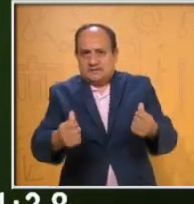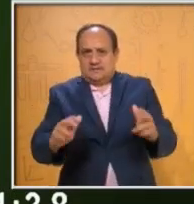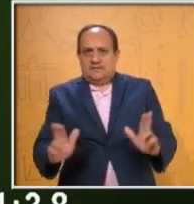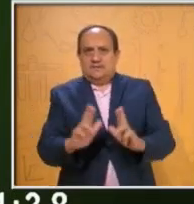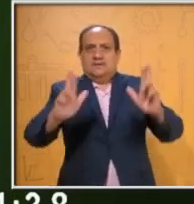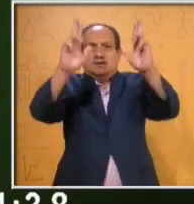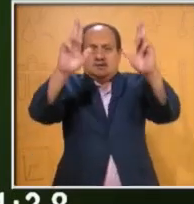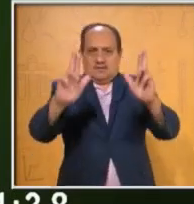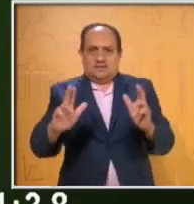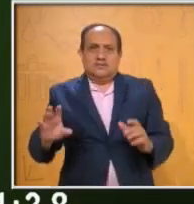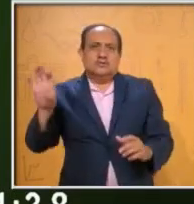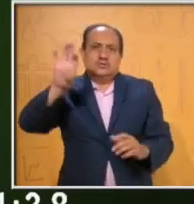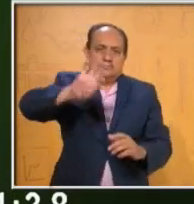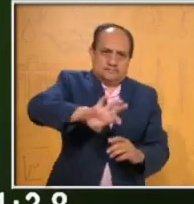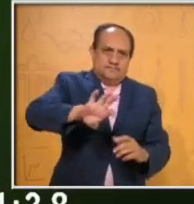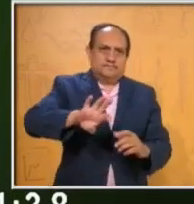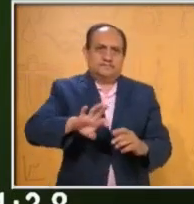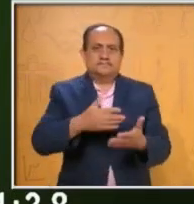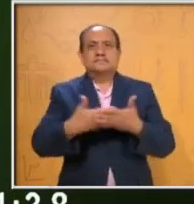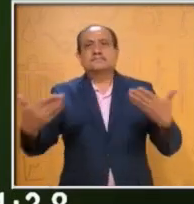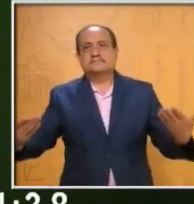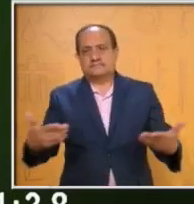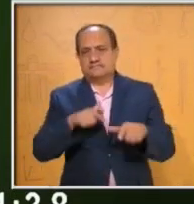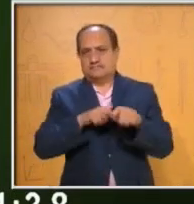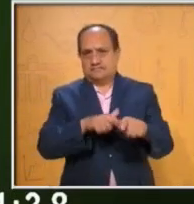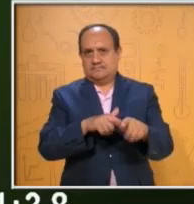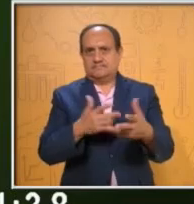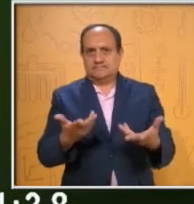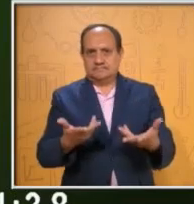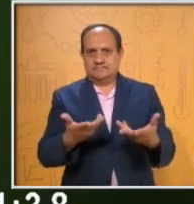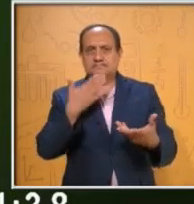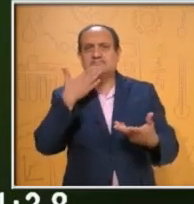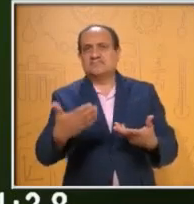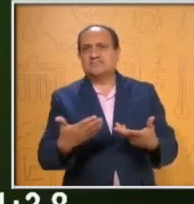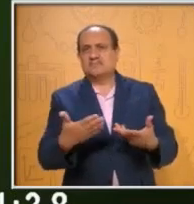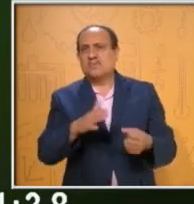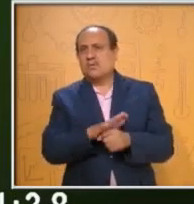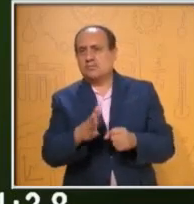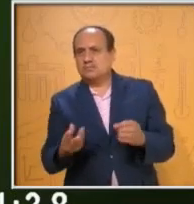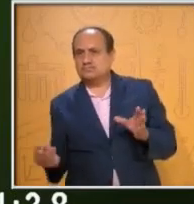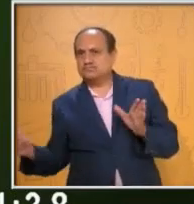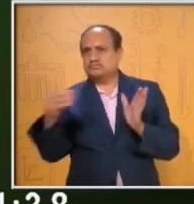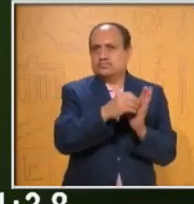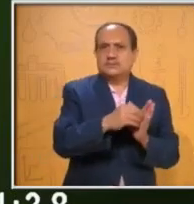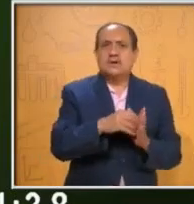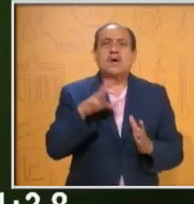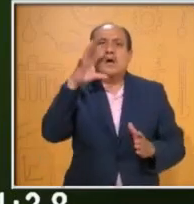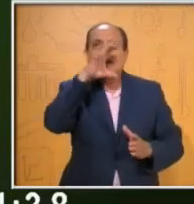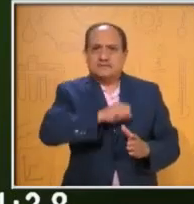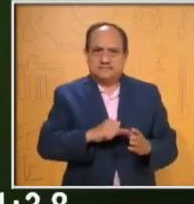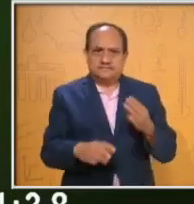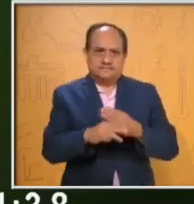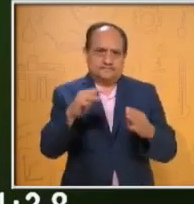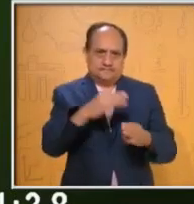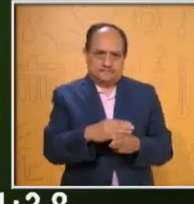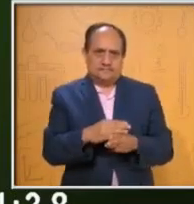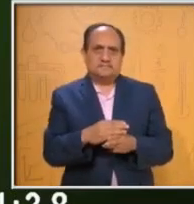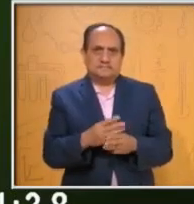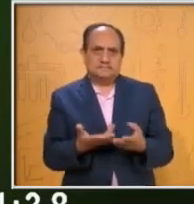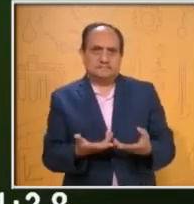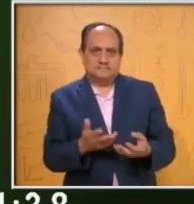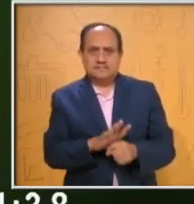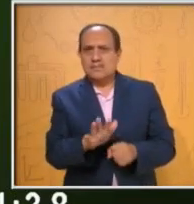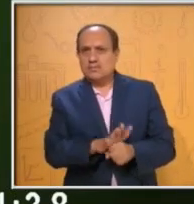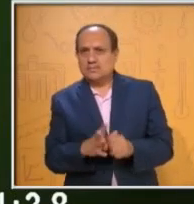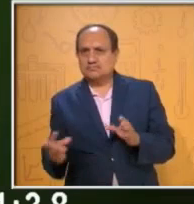y también sobre el líquido. Y bueno, ¿qué más? Muy bien. ¿Qué otro efecto produce el calor en los materiales?